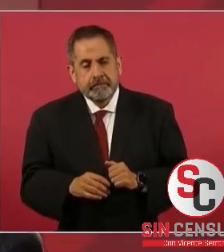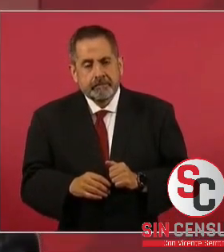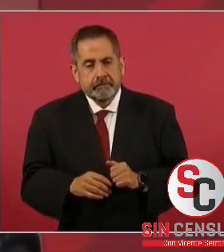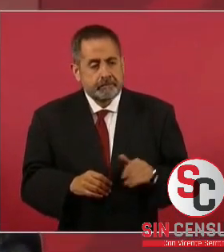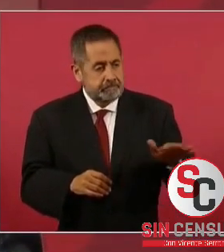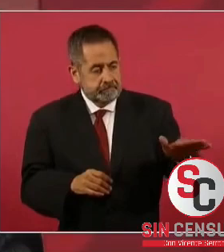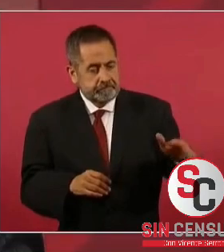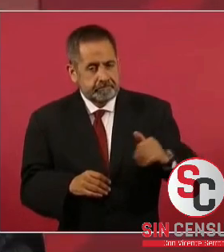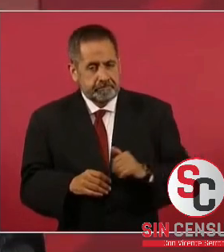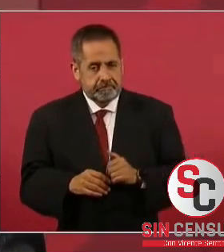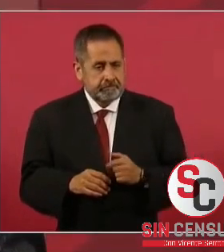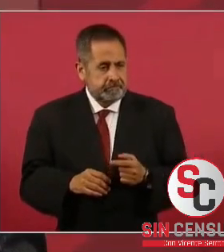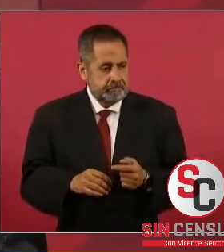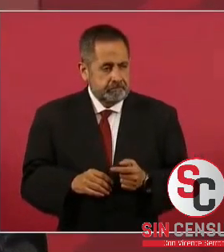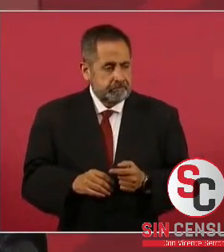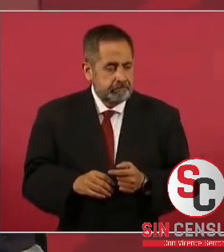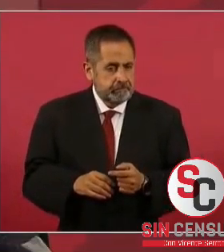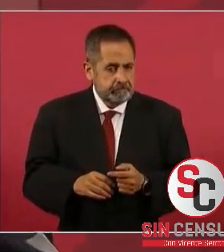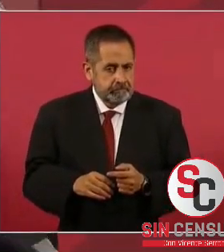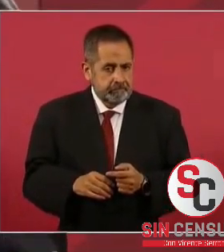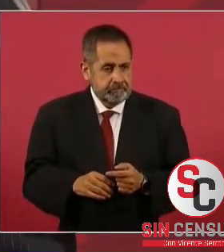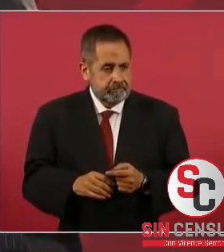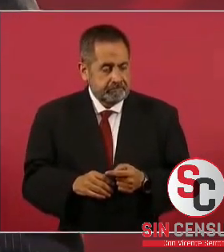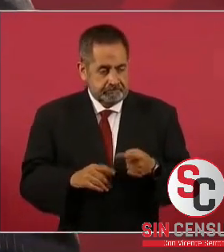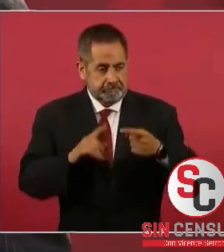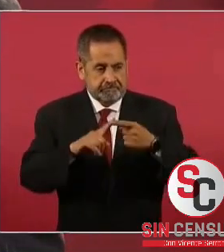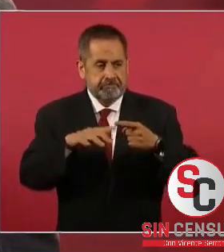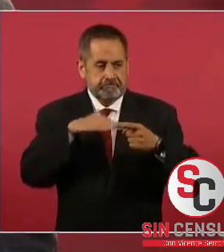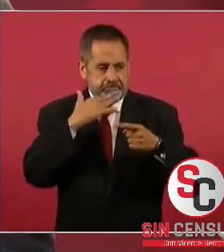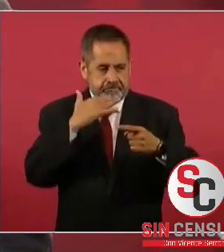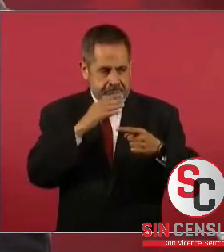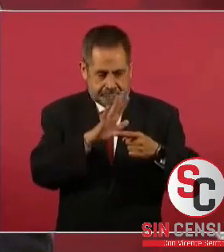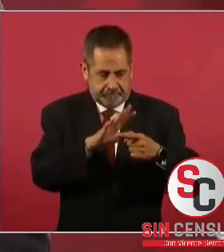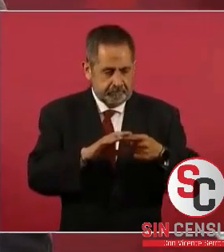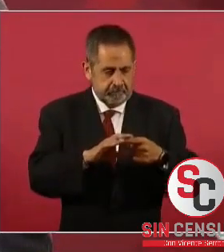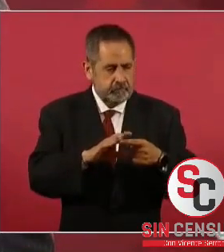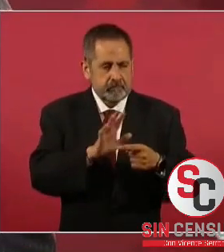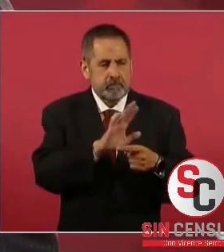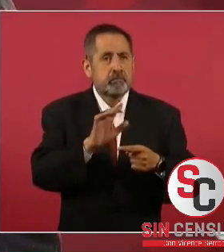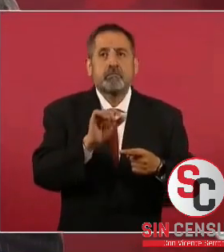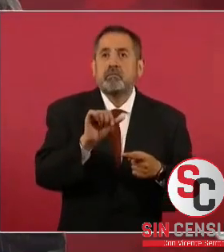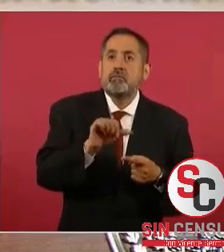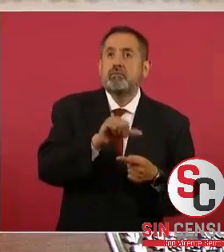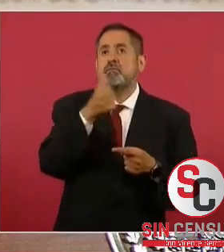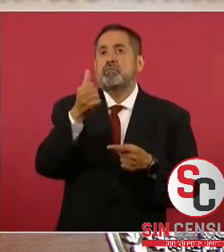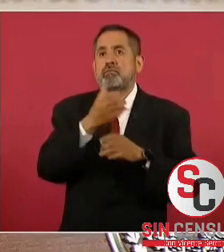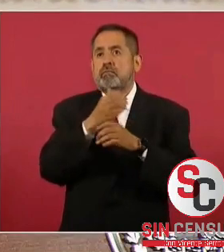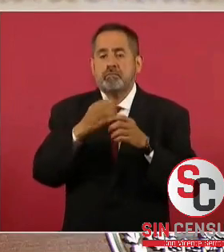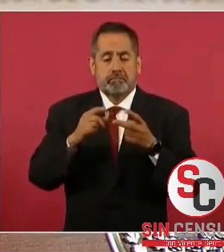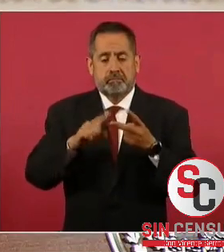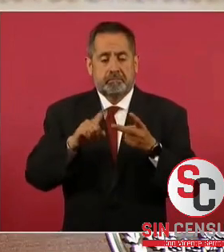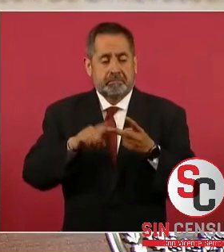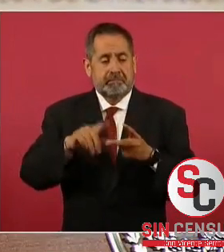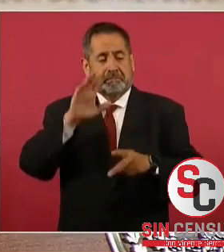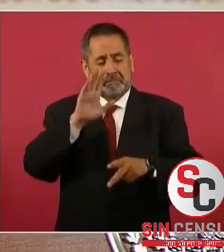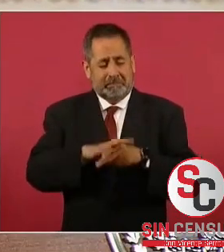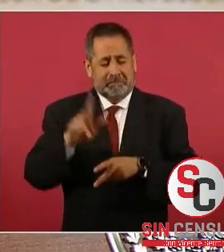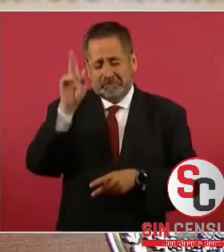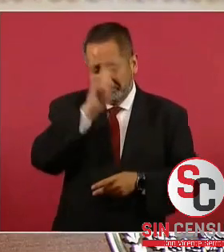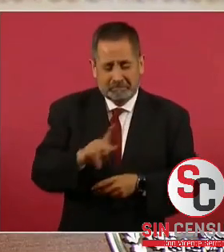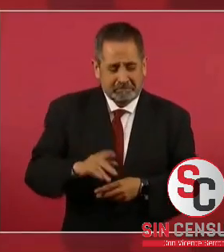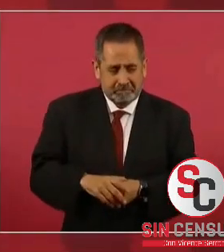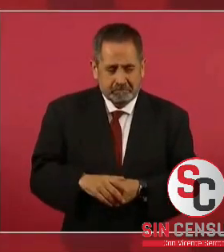hay algo que haya dañado más a México que la corrupción.